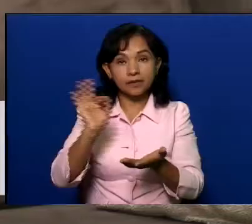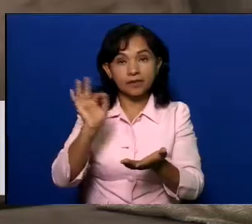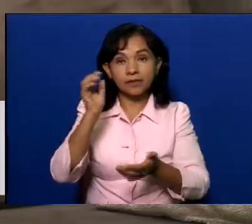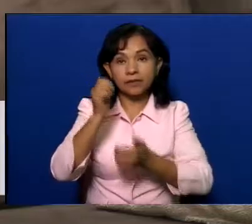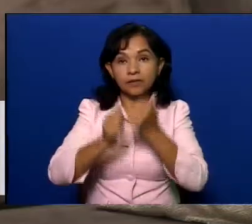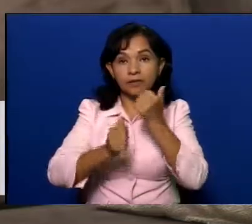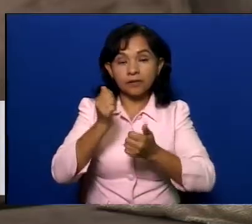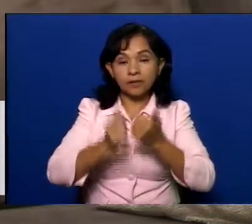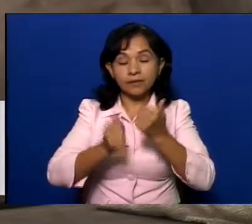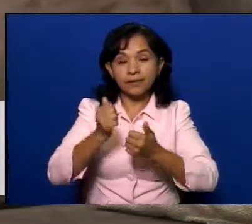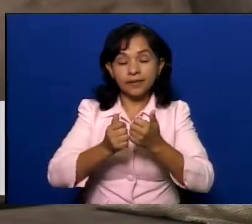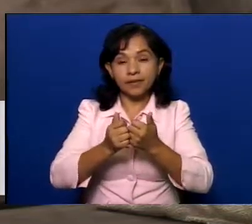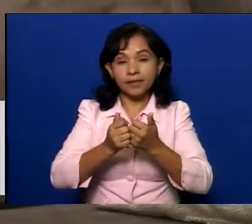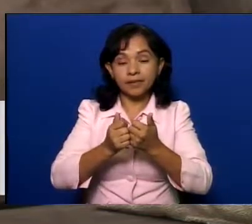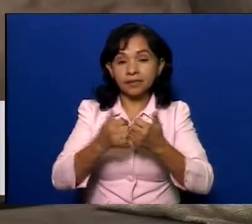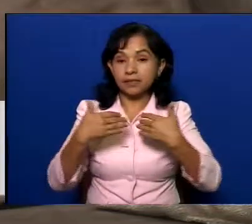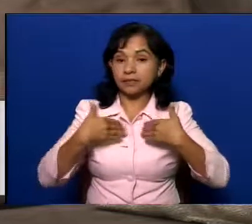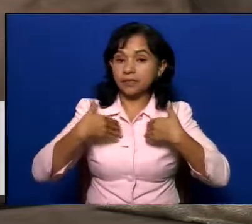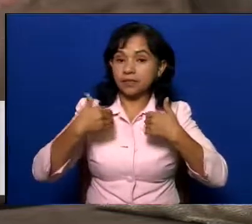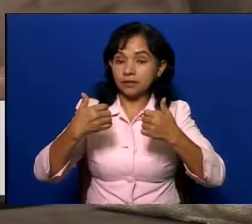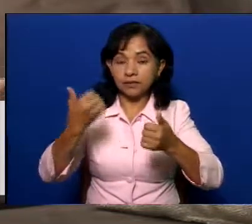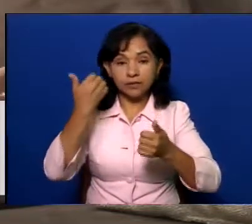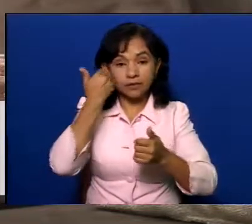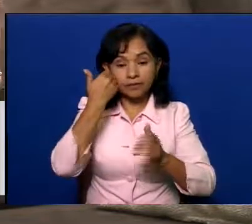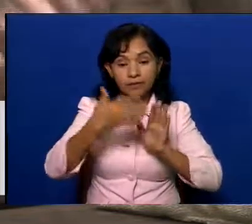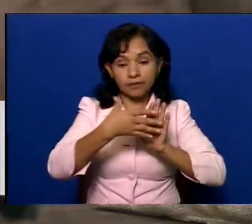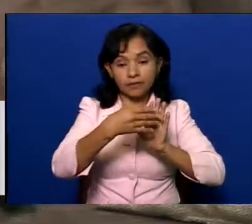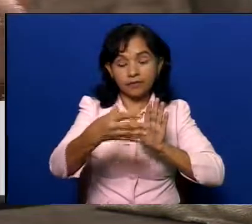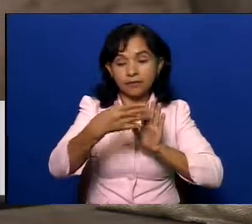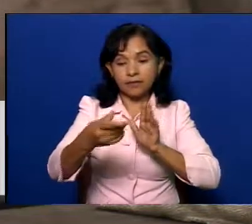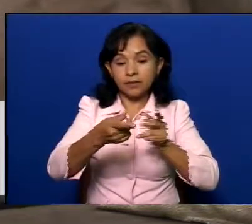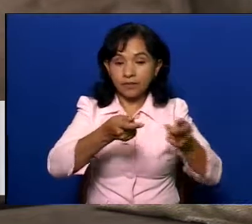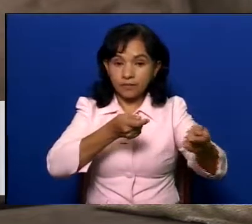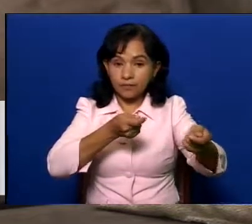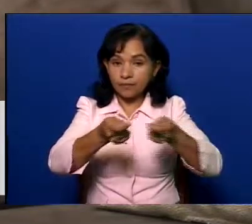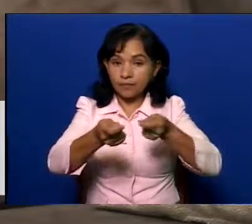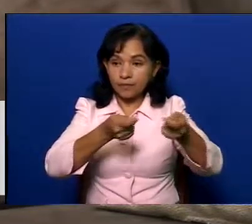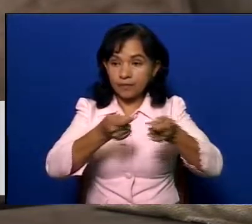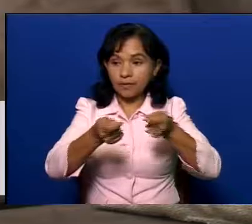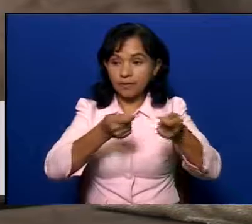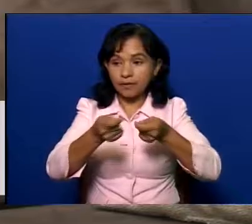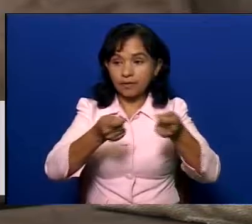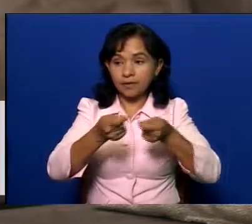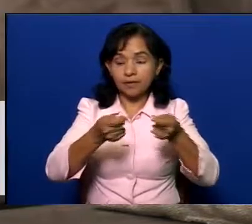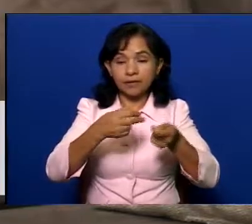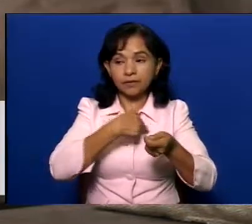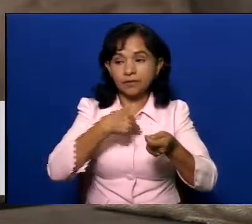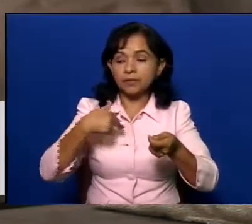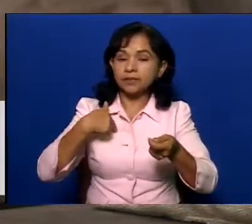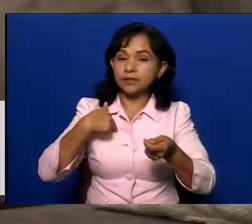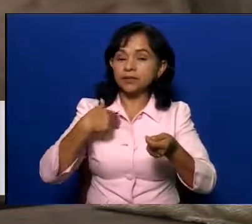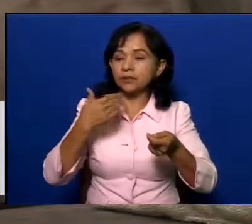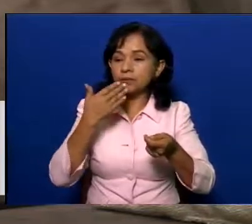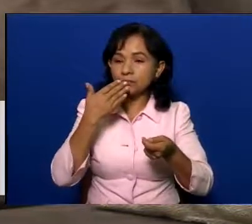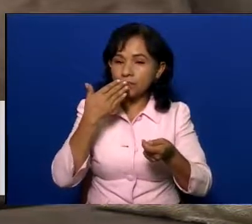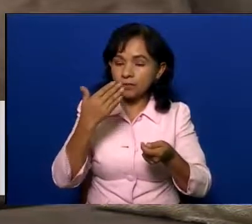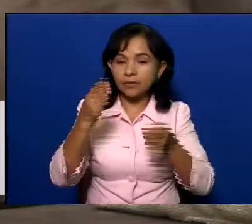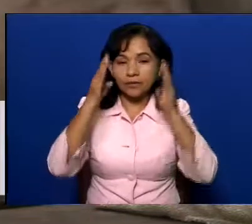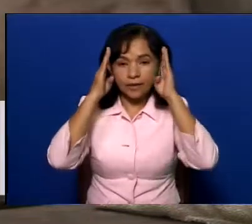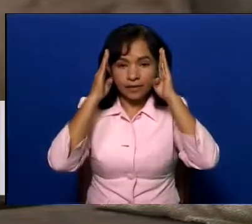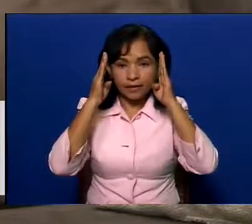detectado, habían tenido un cáncer de mama, por ejemplo, que no los cubría ningún programa, y ellos, ya